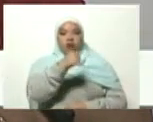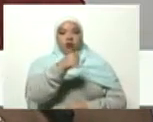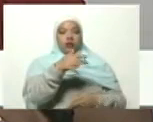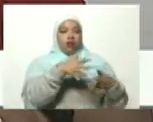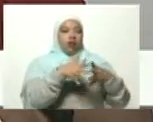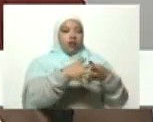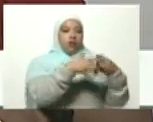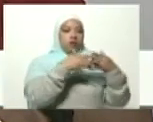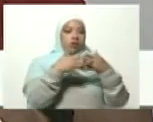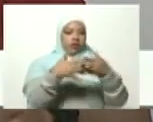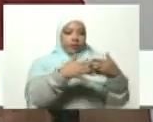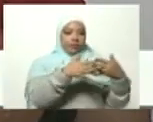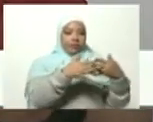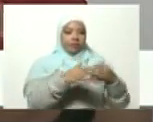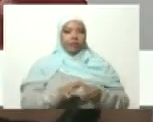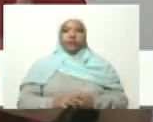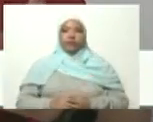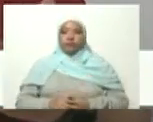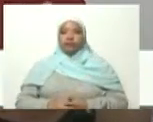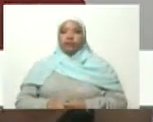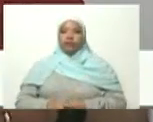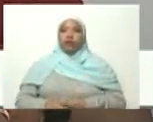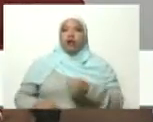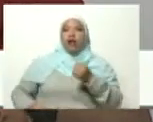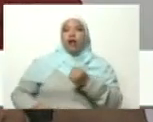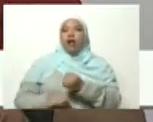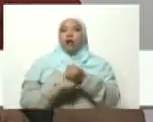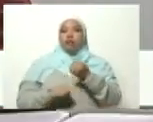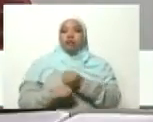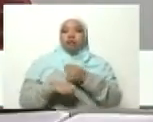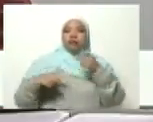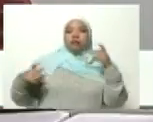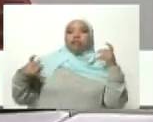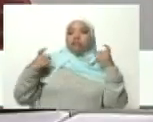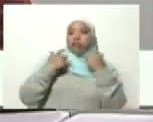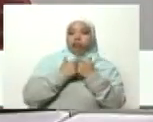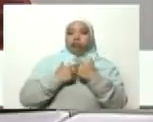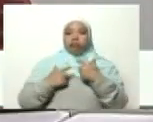norteamericano. Apuestan es a la guerra en vez de apostar a la paz.